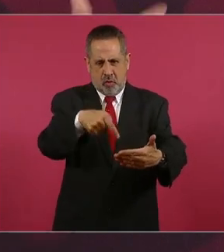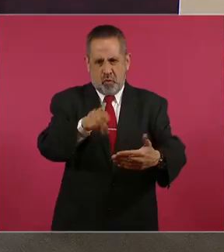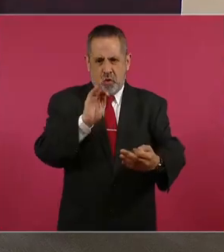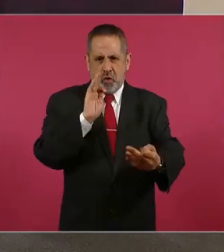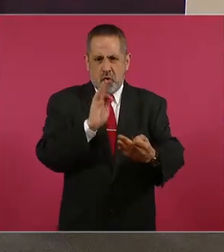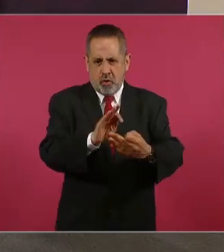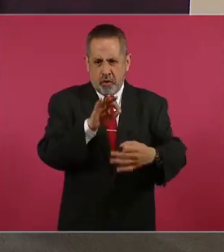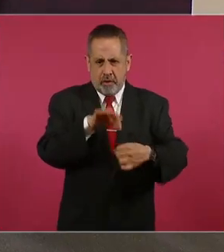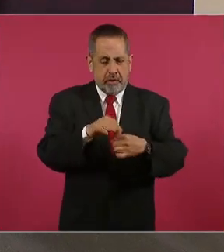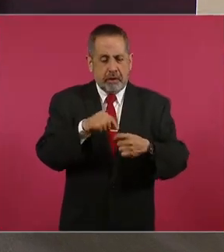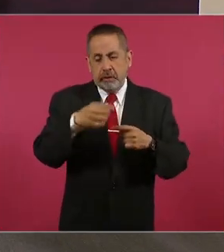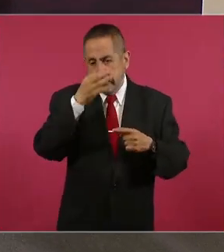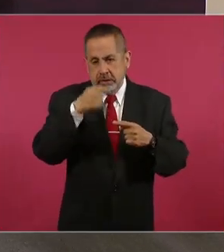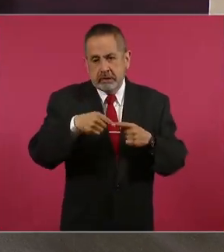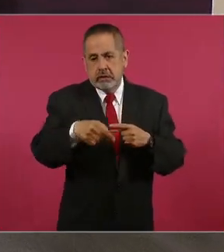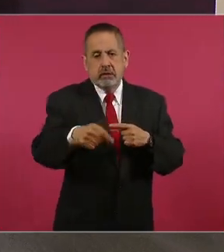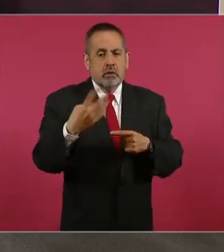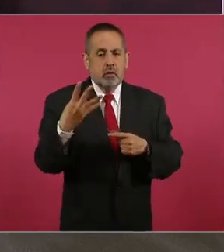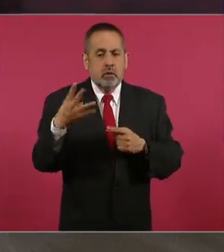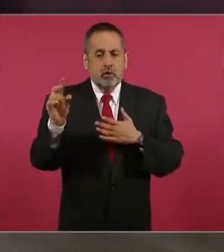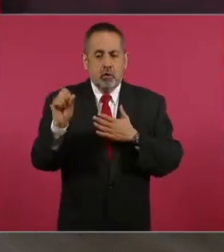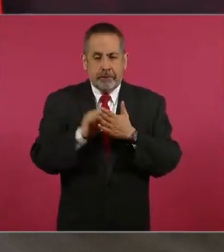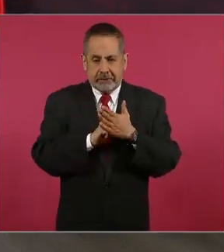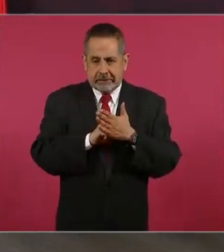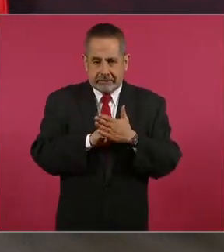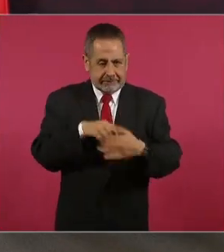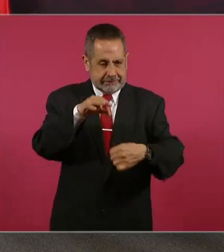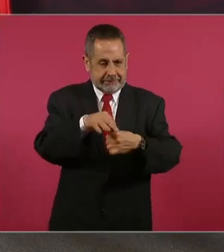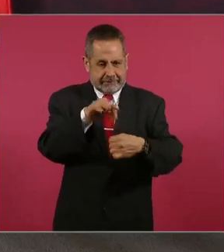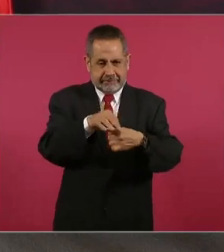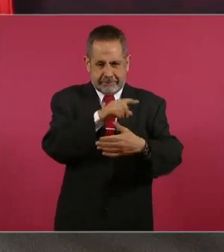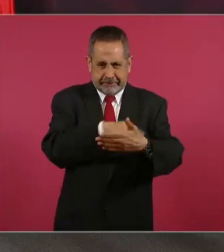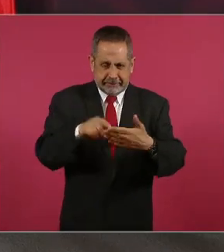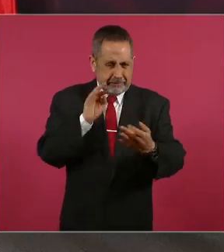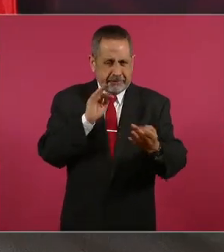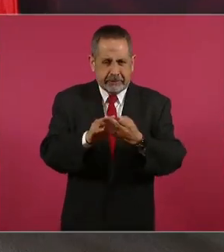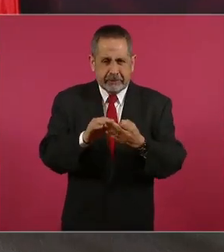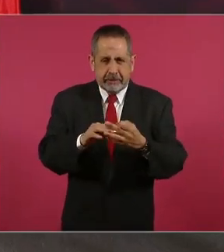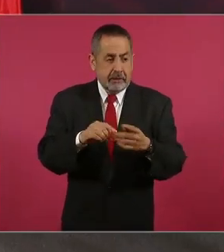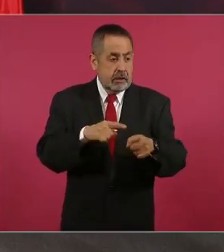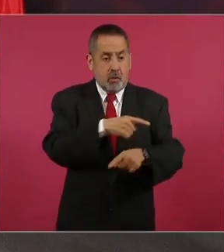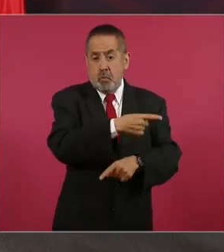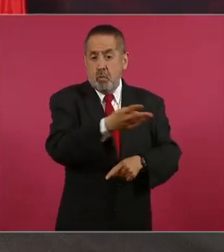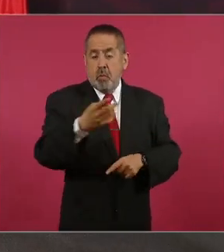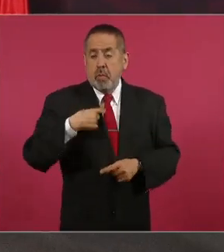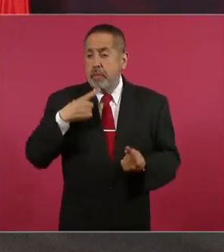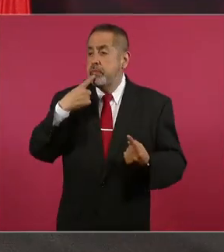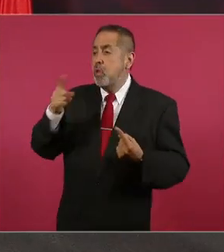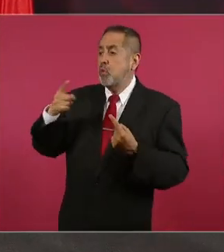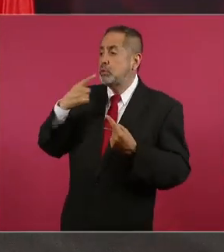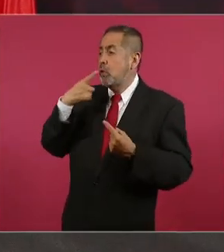En estos 4 meses en México van a haber muchas denuncias